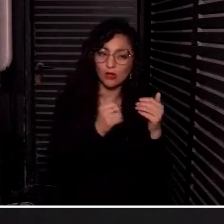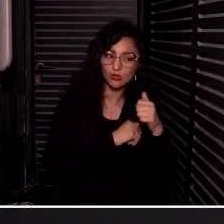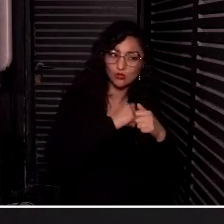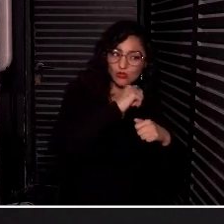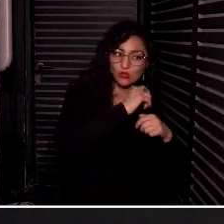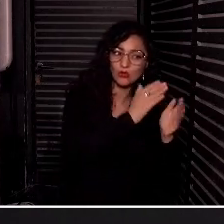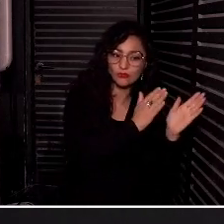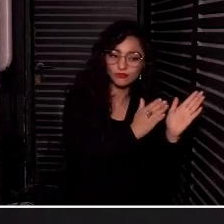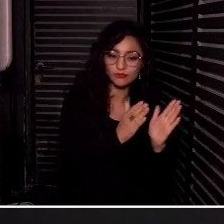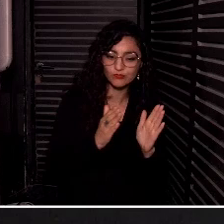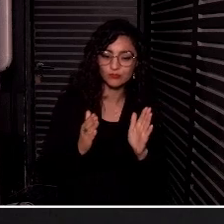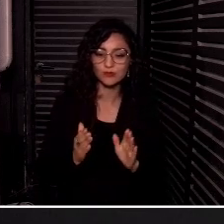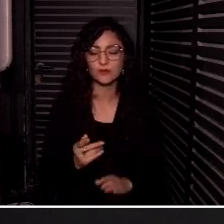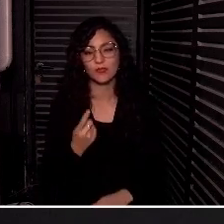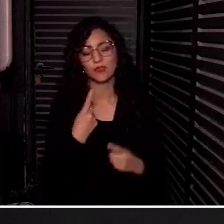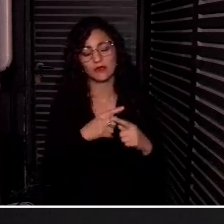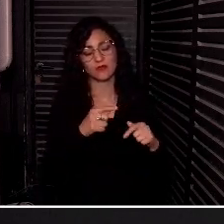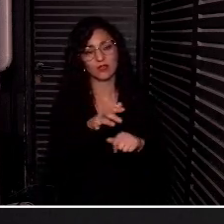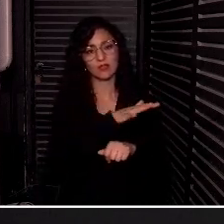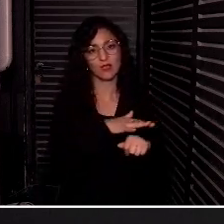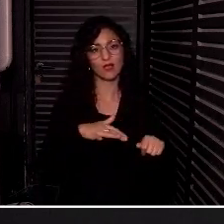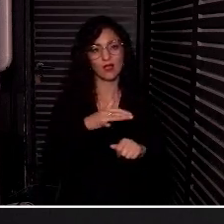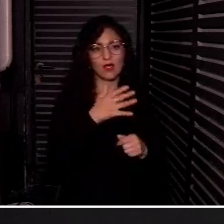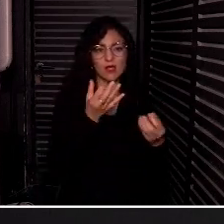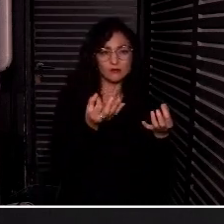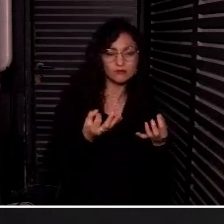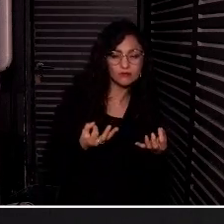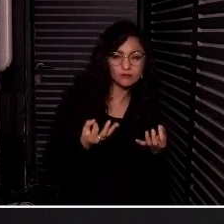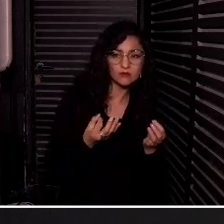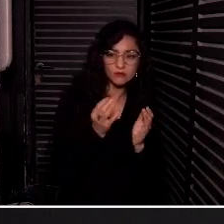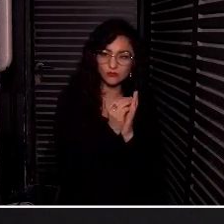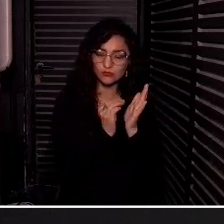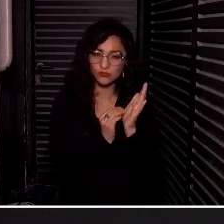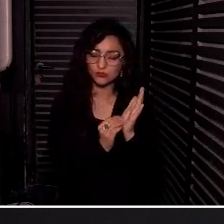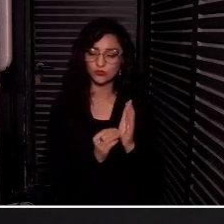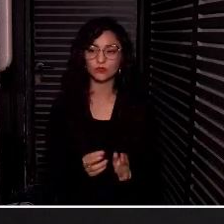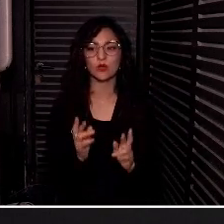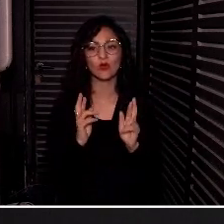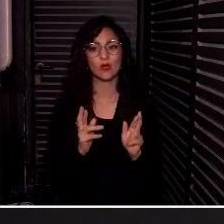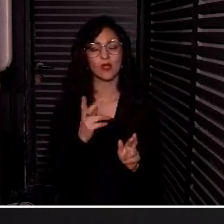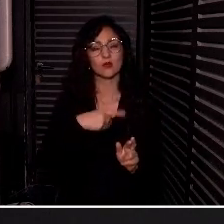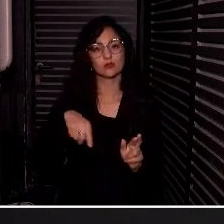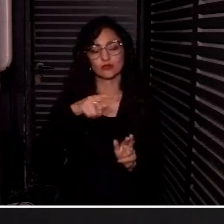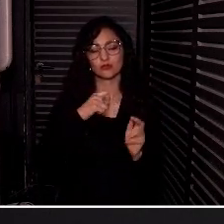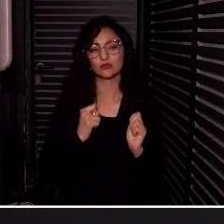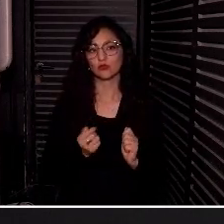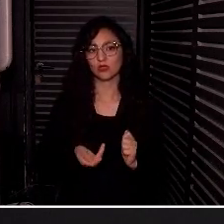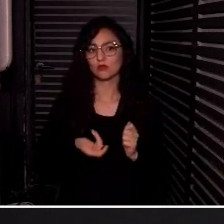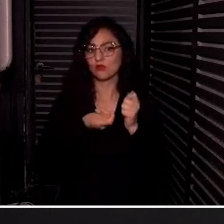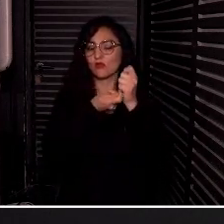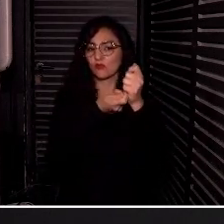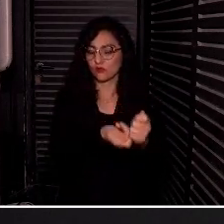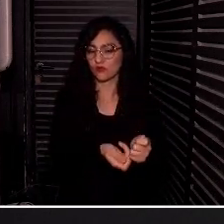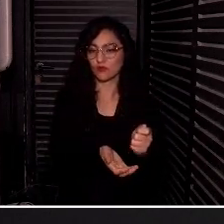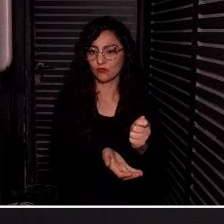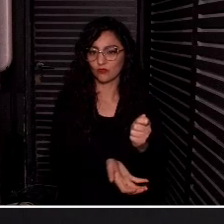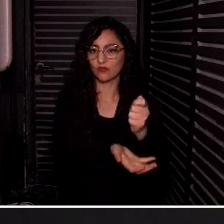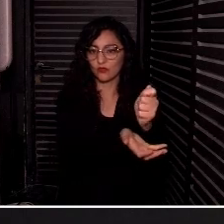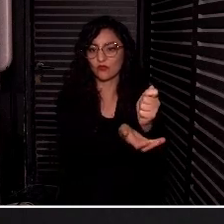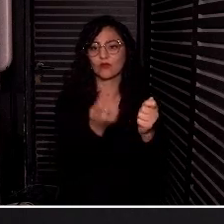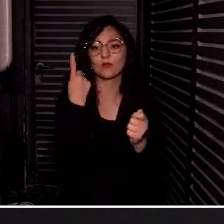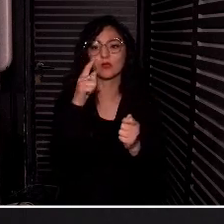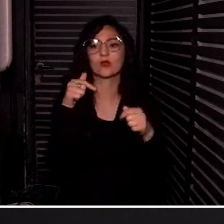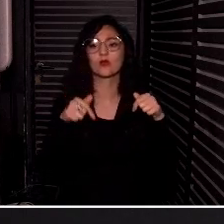deberían tener tremendas áreas de análisis y de datos ojalá las tuviéramos Ojalá pudiéramos financiarlas tenemos algunas pero el nivel de profundidad que